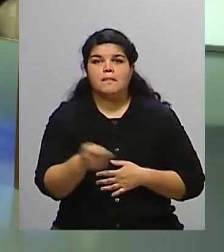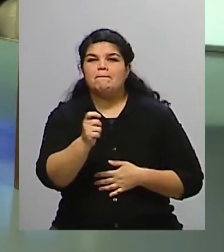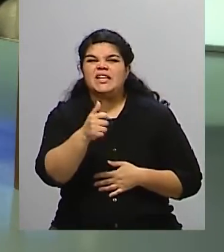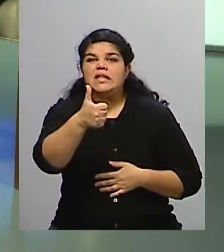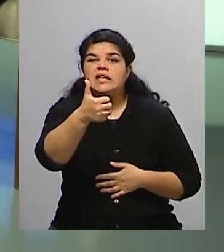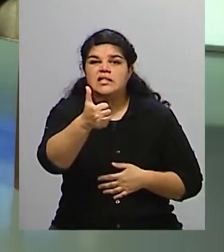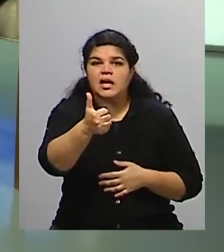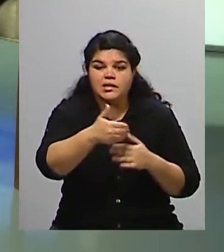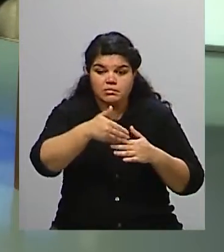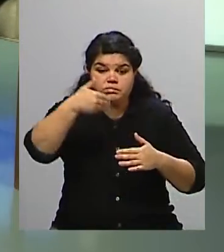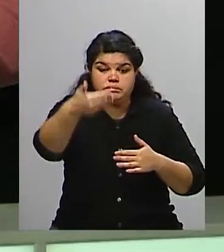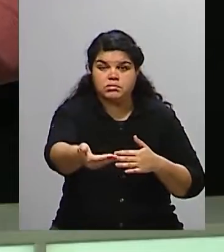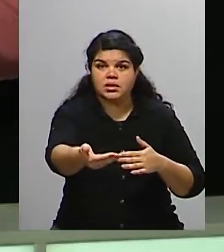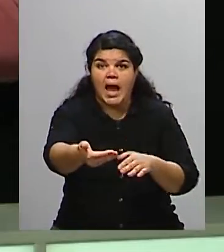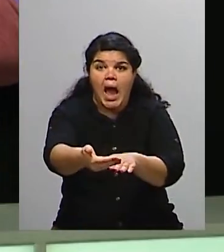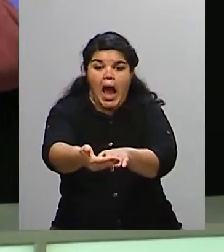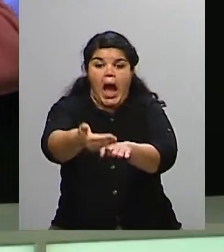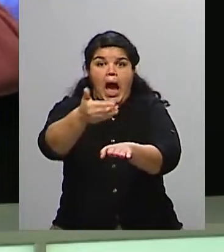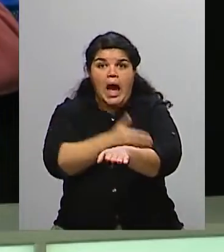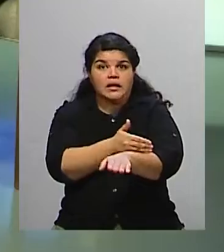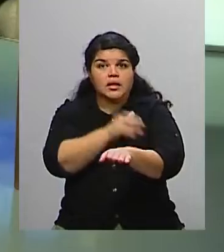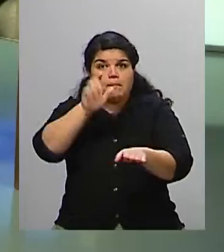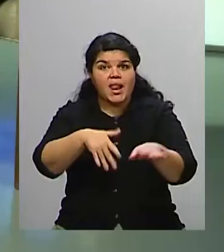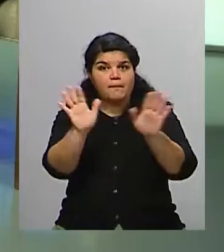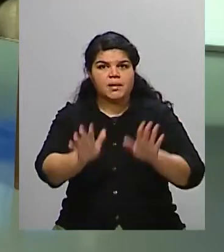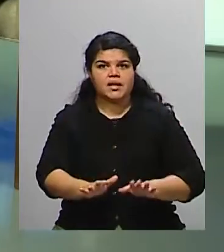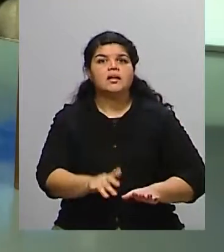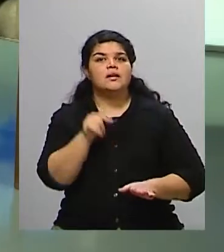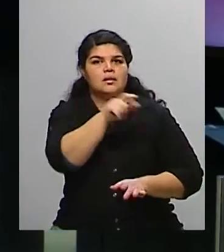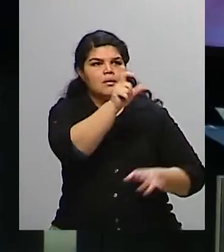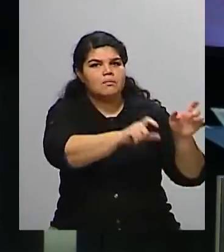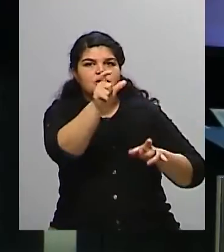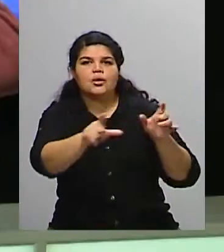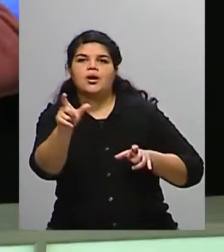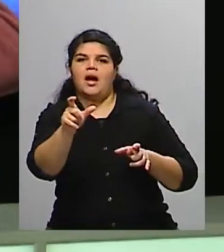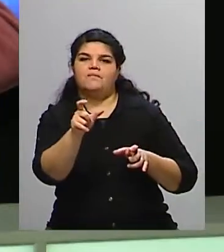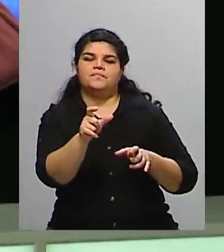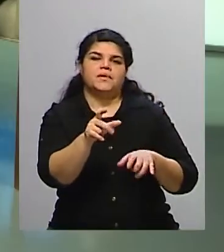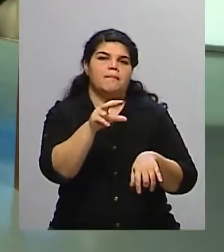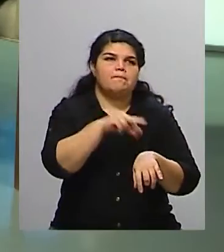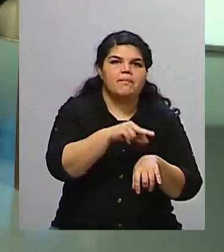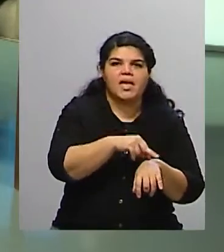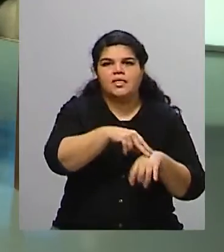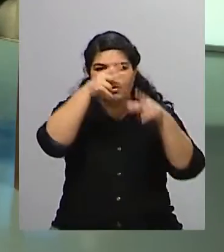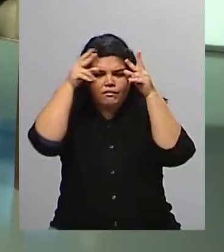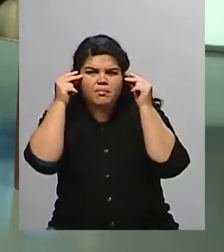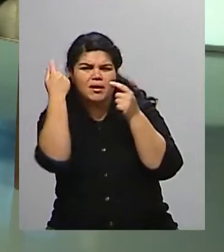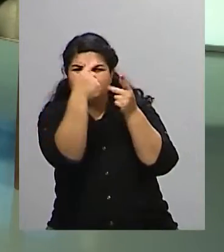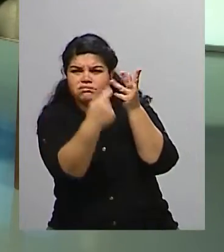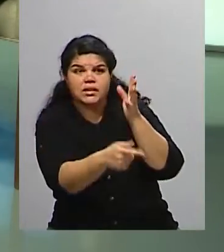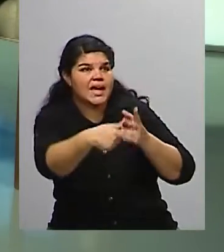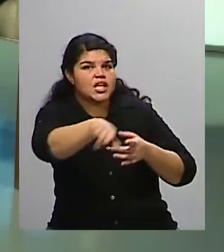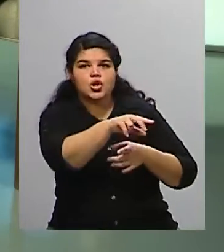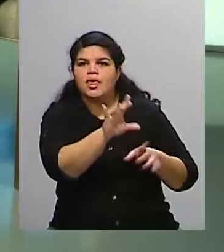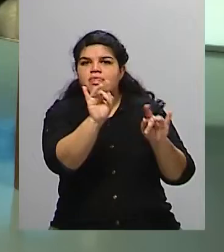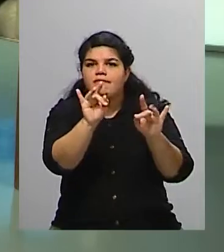que pensaste 6 meses antes, el profesional de salud le cuesta mucho planificar. Claro, y no tiene se puede, como una urgencia. Exactamente. Pero tiene urgencia